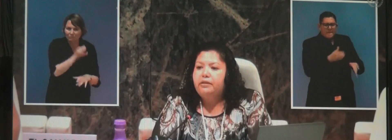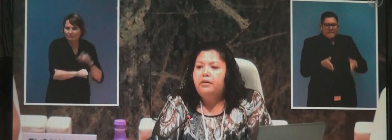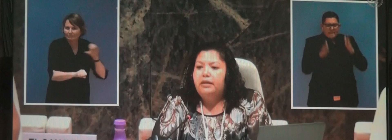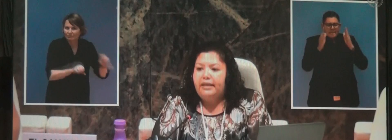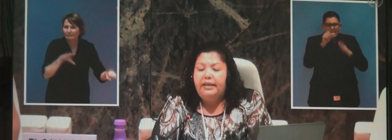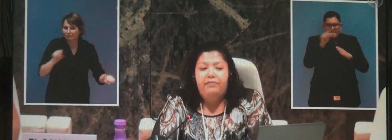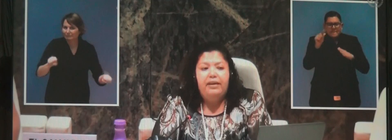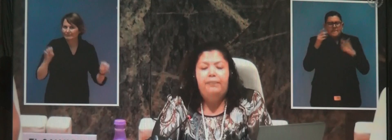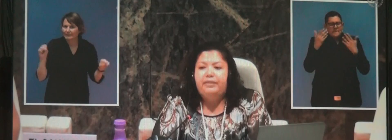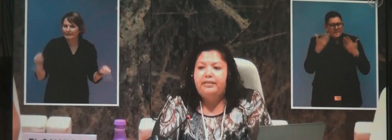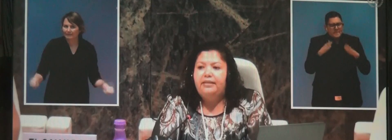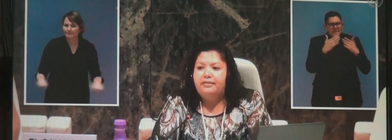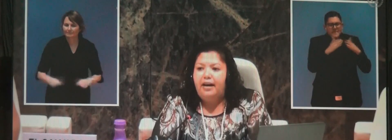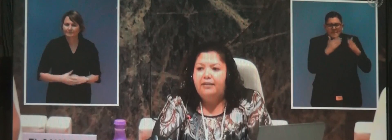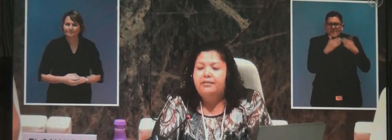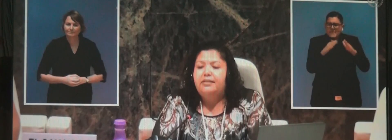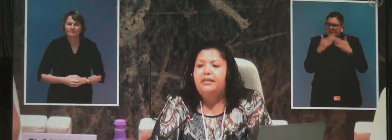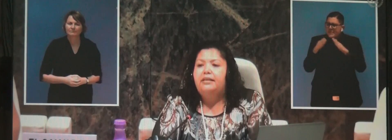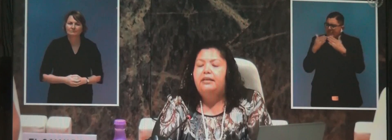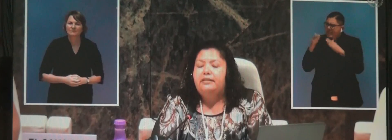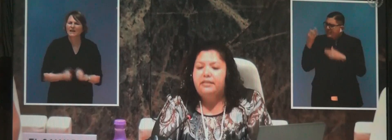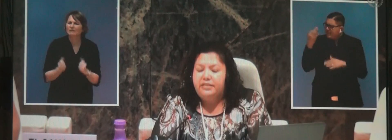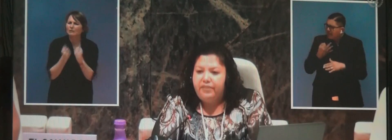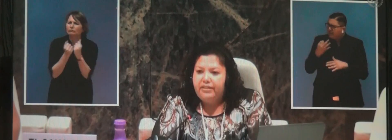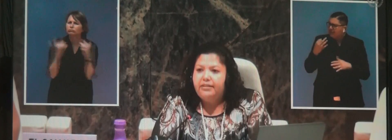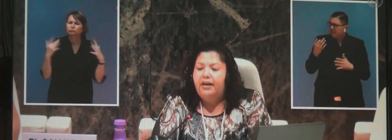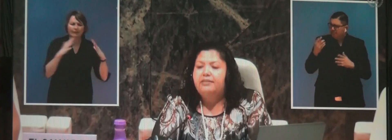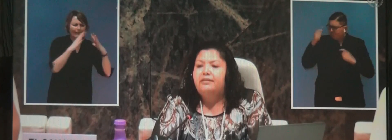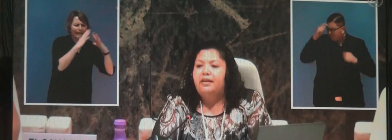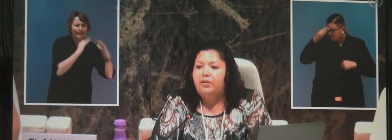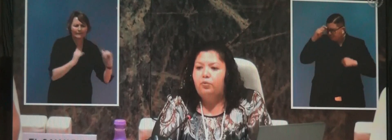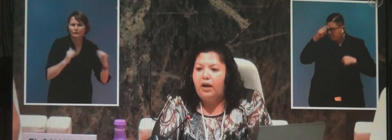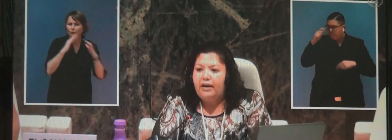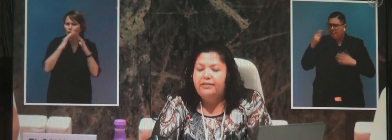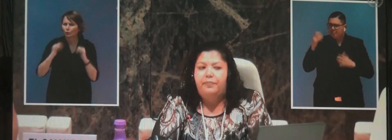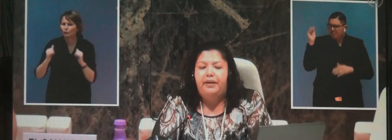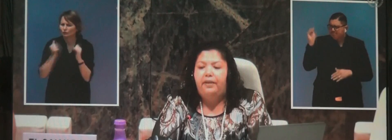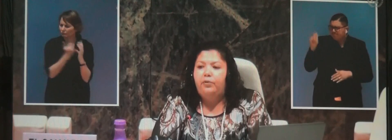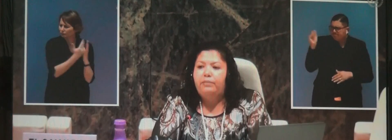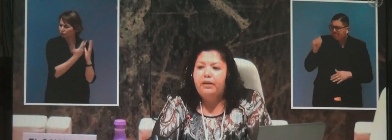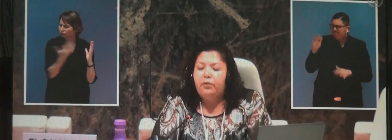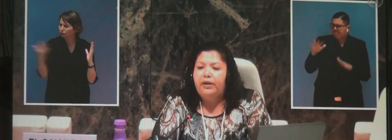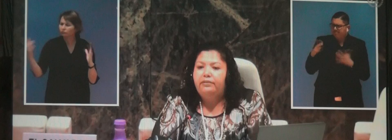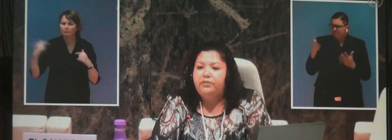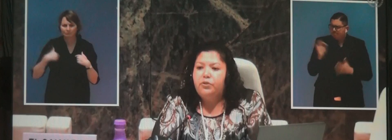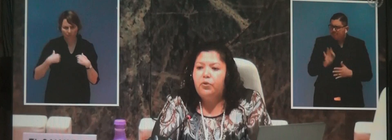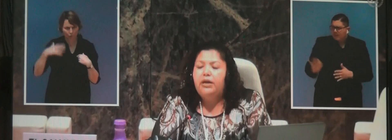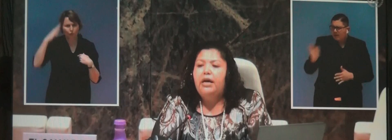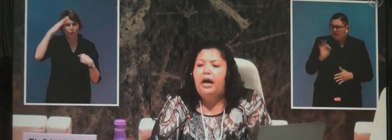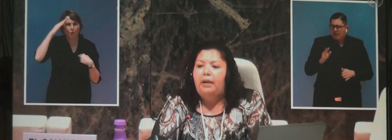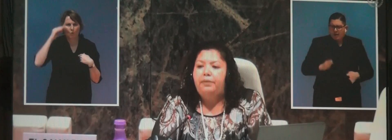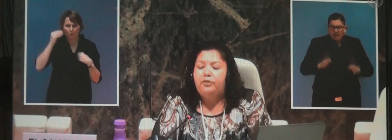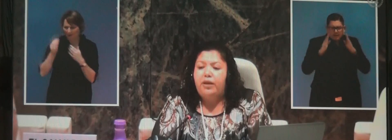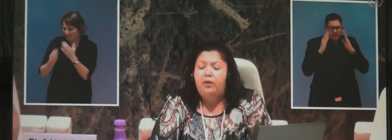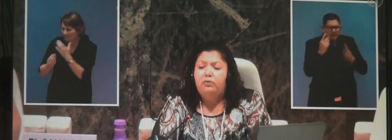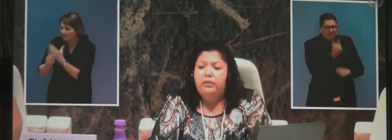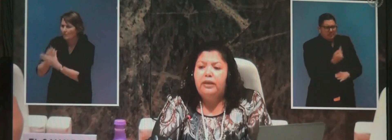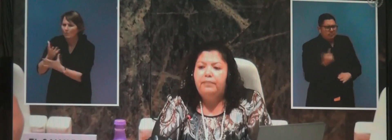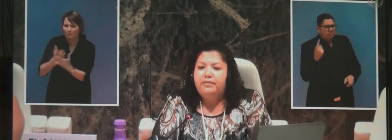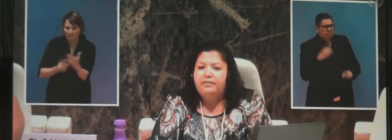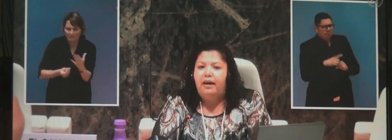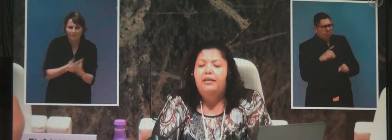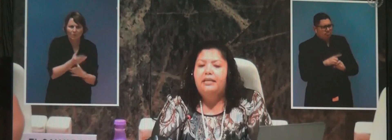instituciones que debe especializarse, sensibilizarse, educarse para dar una mejor atención a las personas